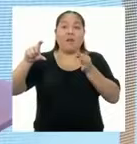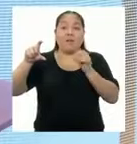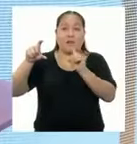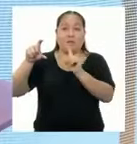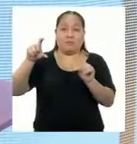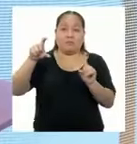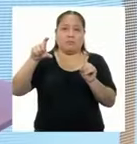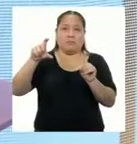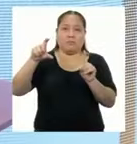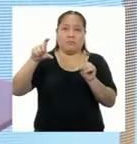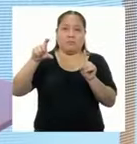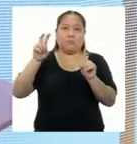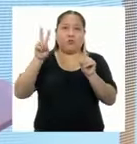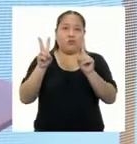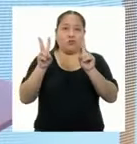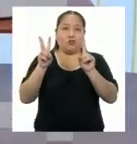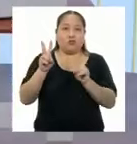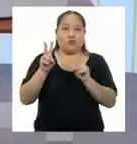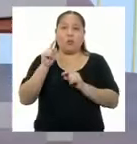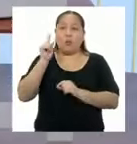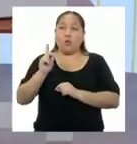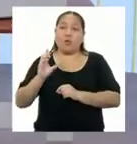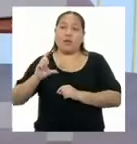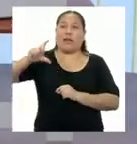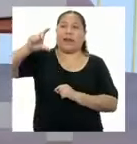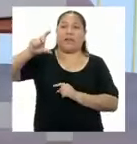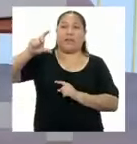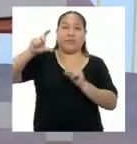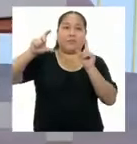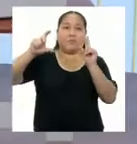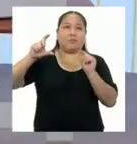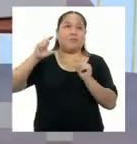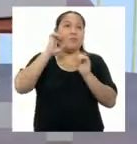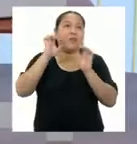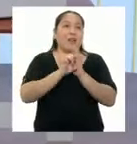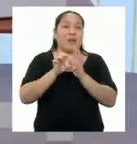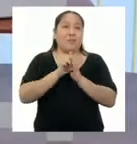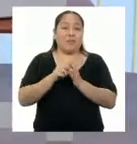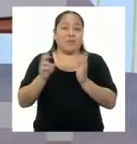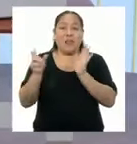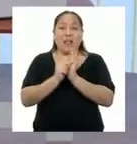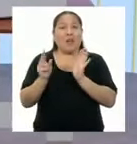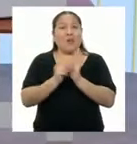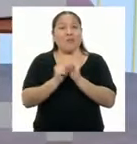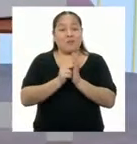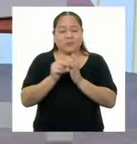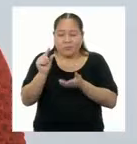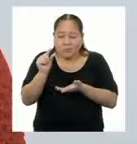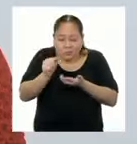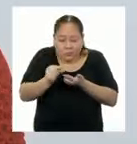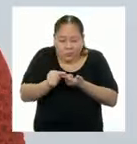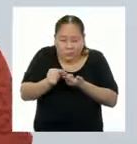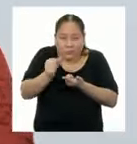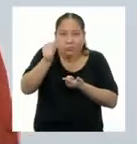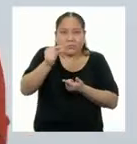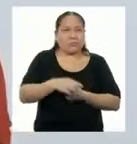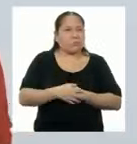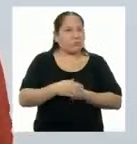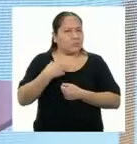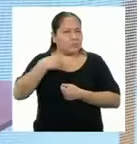es más grande que el otro, como por ejemplo la fotocopia de mi microchip. ¿Tienes